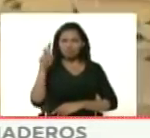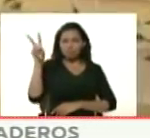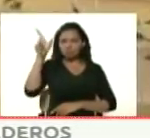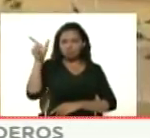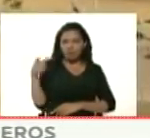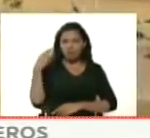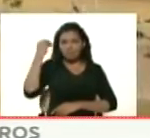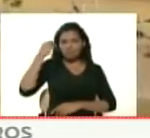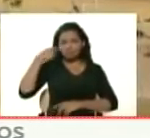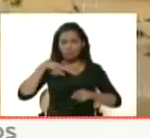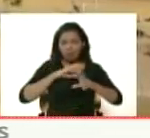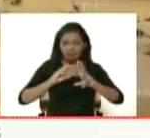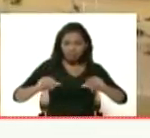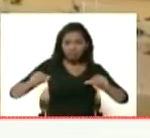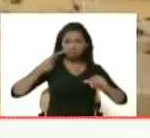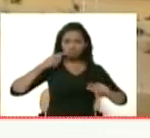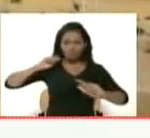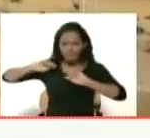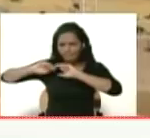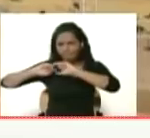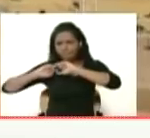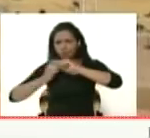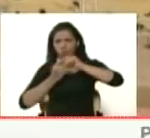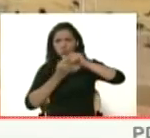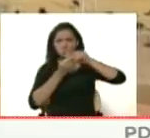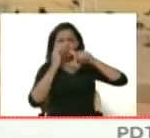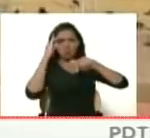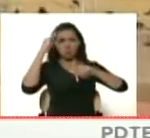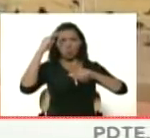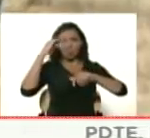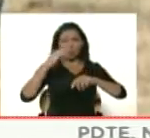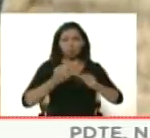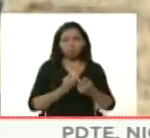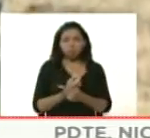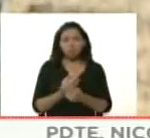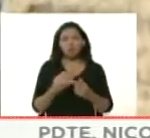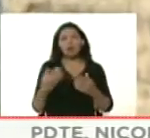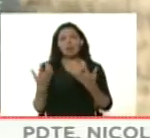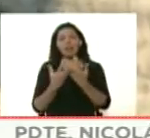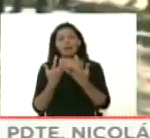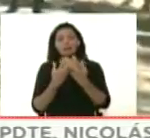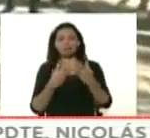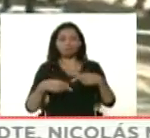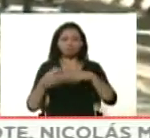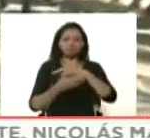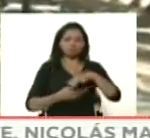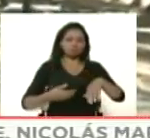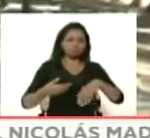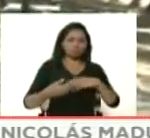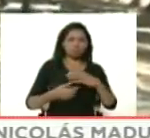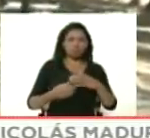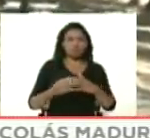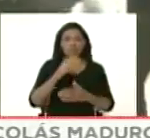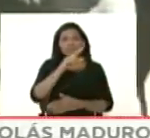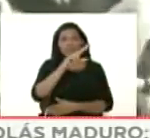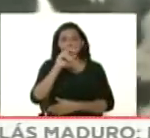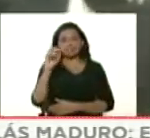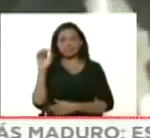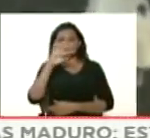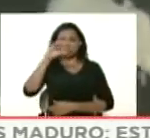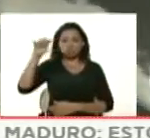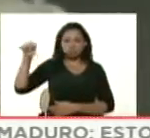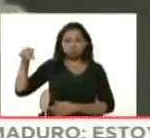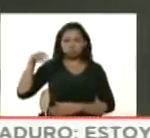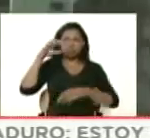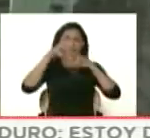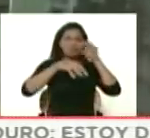en su tierra, sacándola de jonrón y ponchando la guerra económica, más de 300 cabezas de ganado. En esta